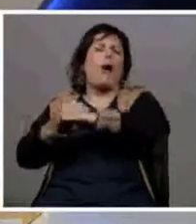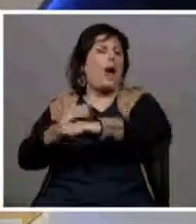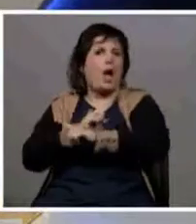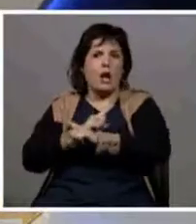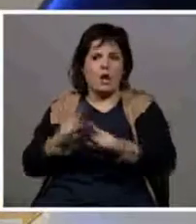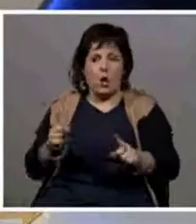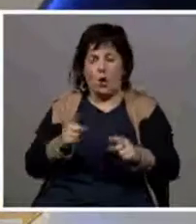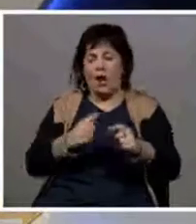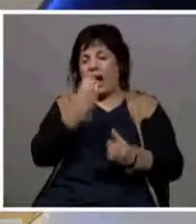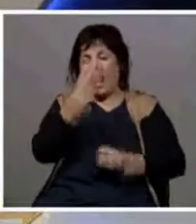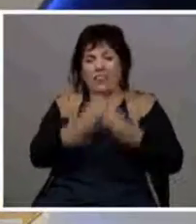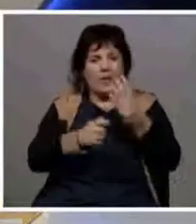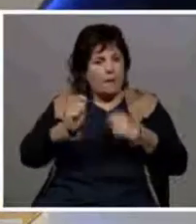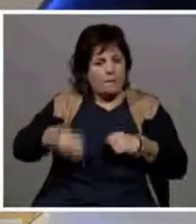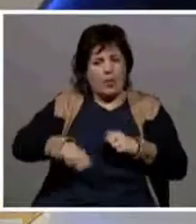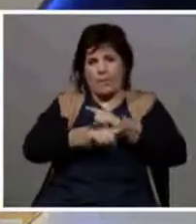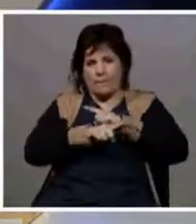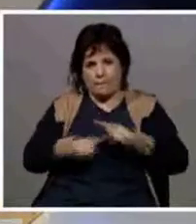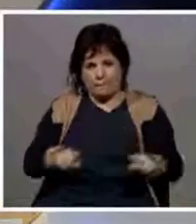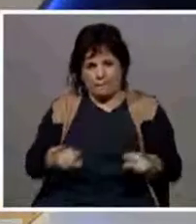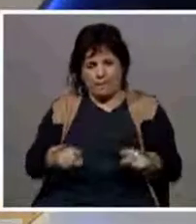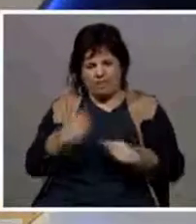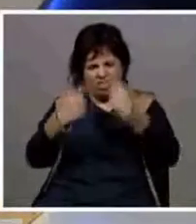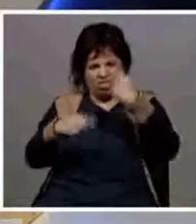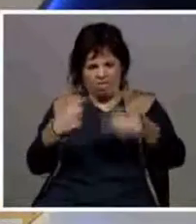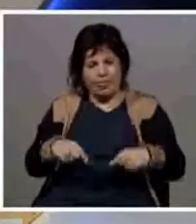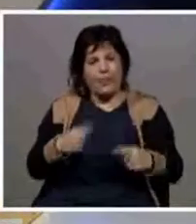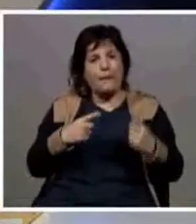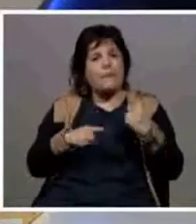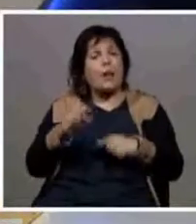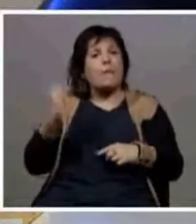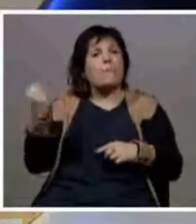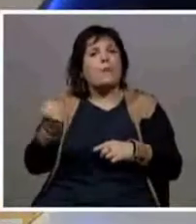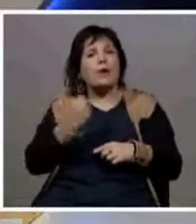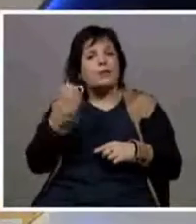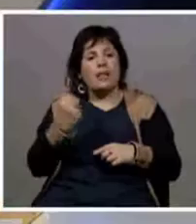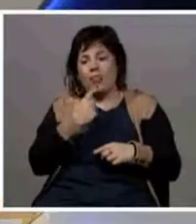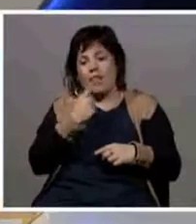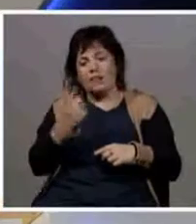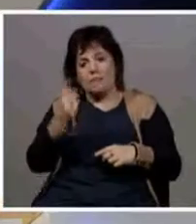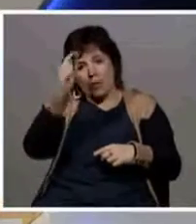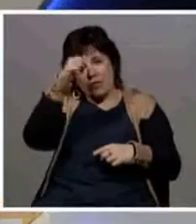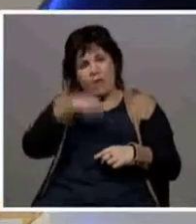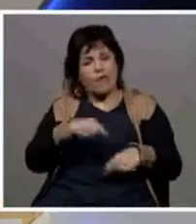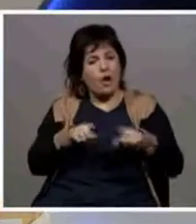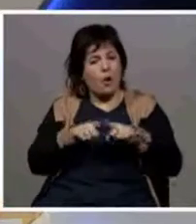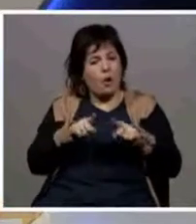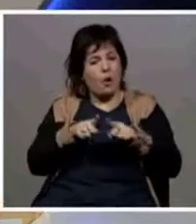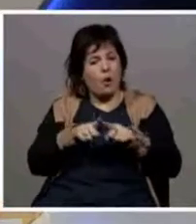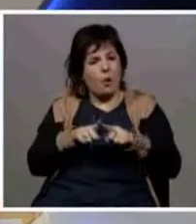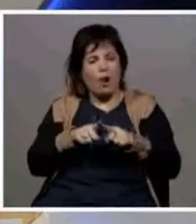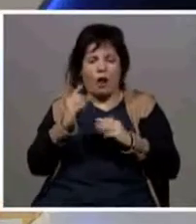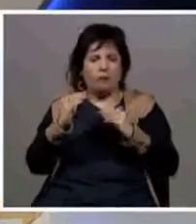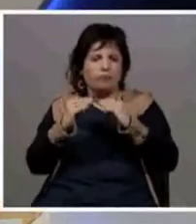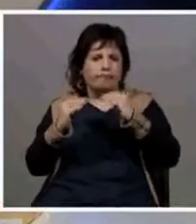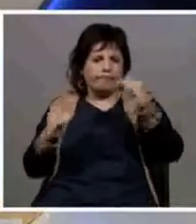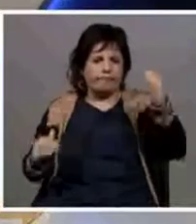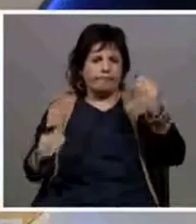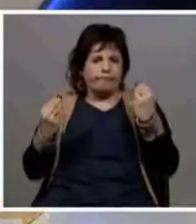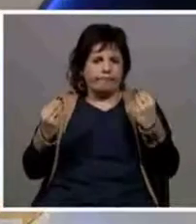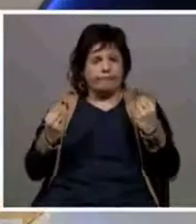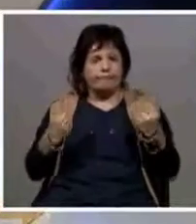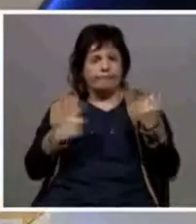tampoco los jardines del hipódromo en sí mismo pero lo que importa señalar es que montevideo al igual que el resto del país tiene brechas muy importantes y que